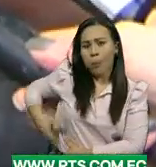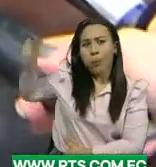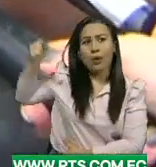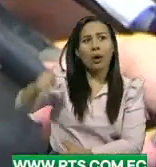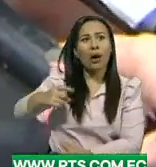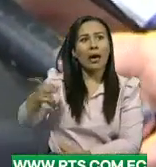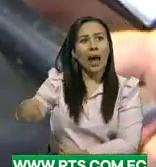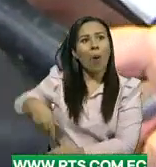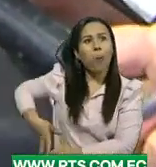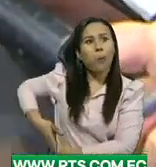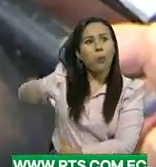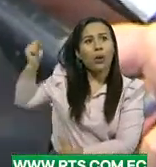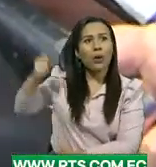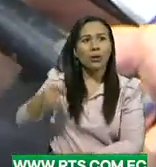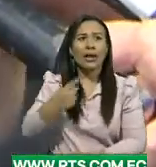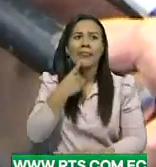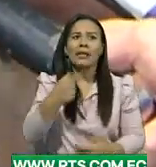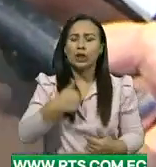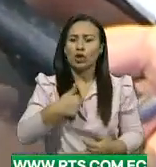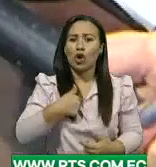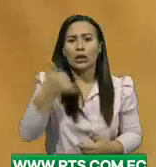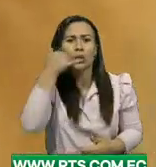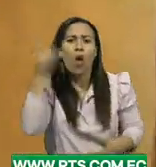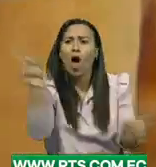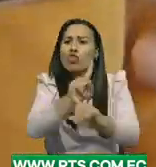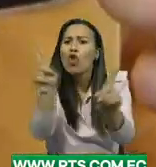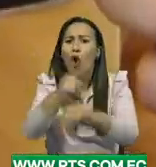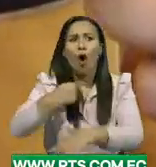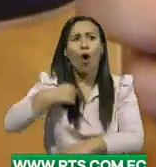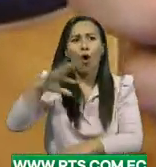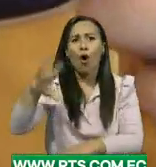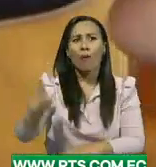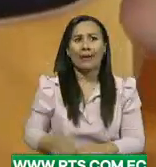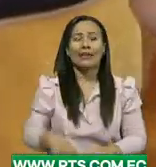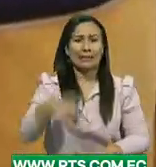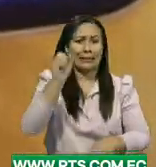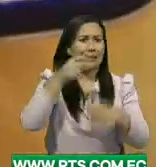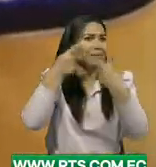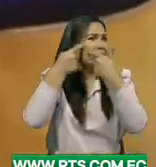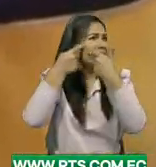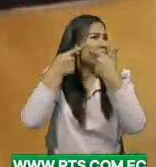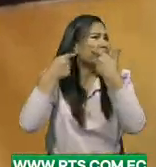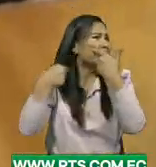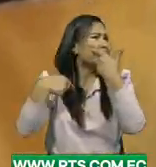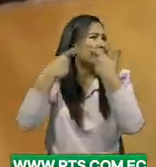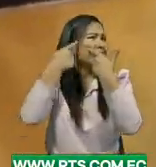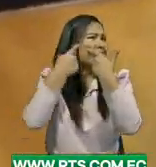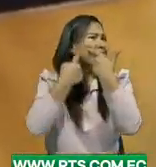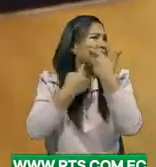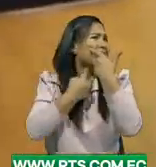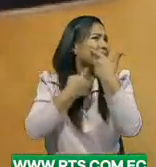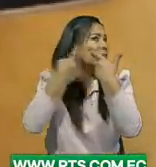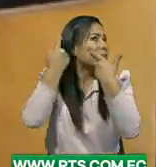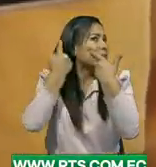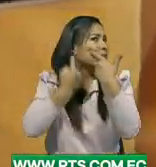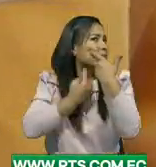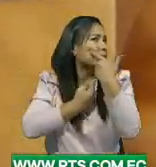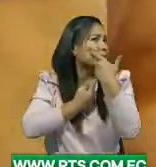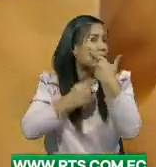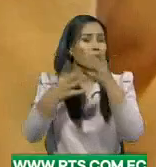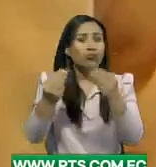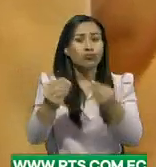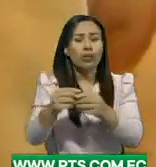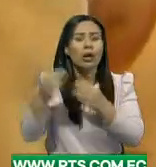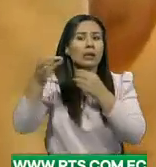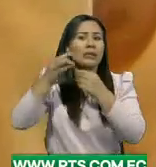que le habían robado y quería recuperar su teléfono. Claro, los cortes son grandes. Uno aquí casi a la altura de la oreja, casi,